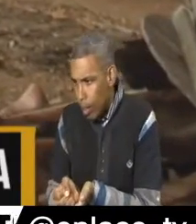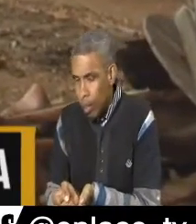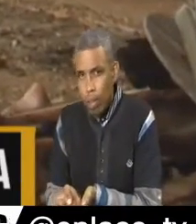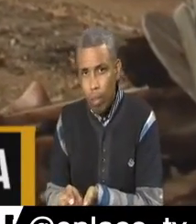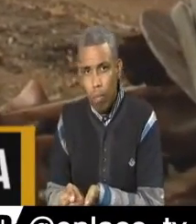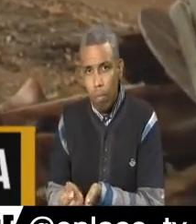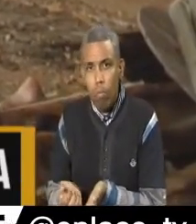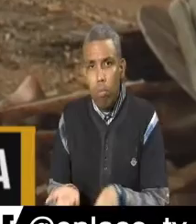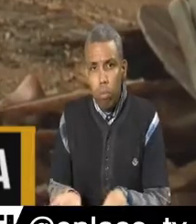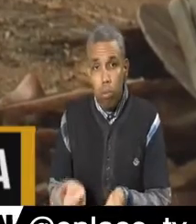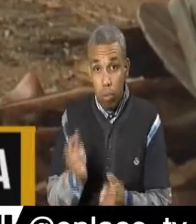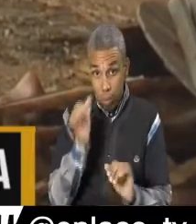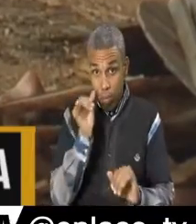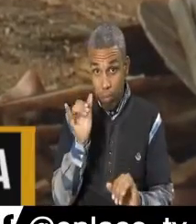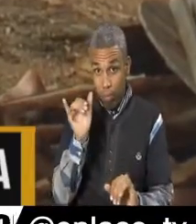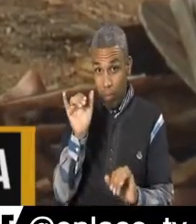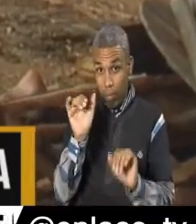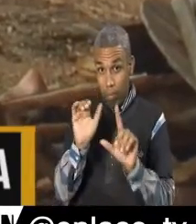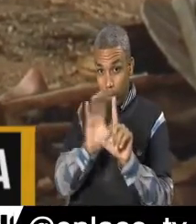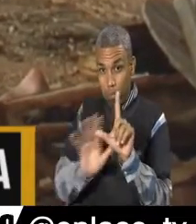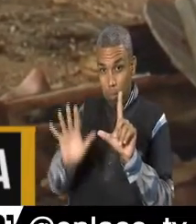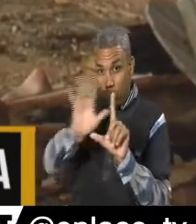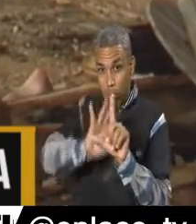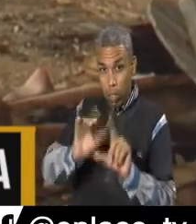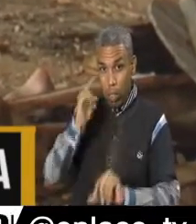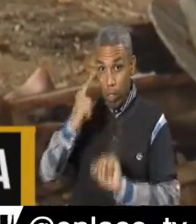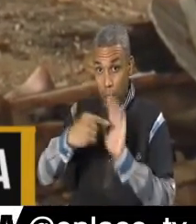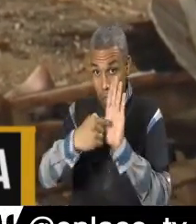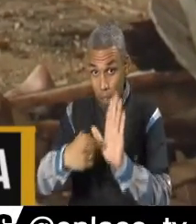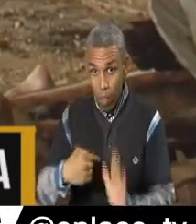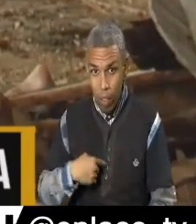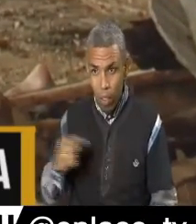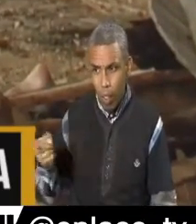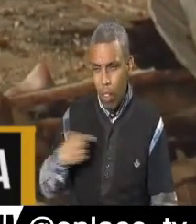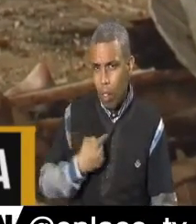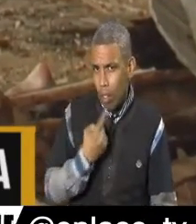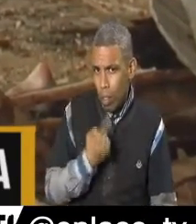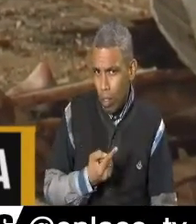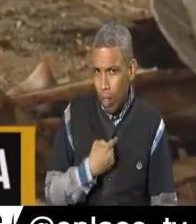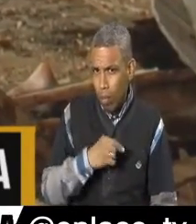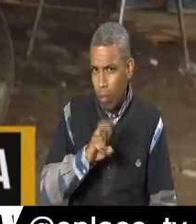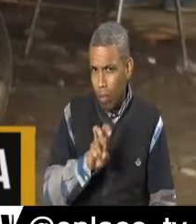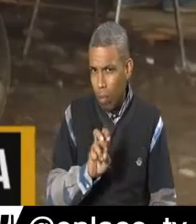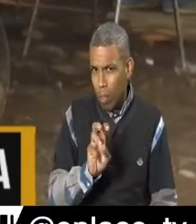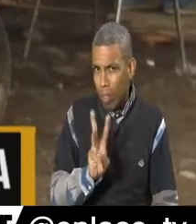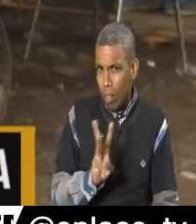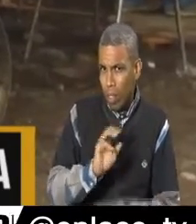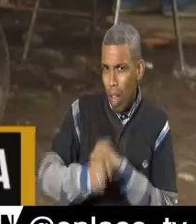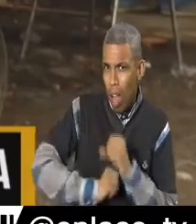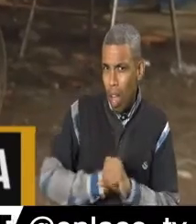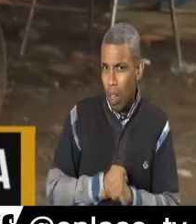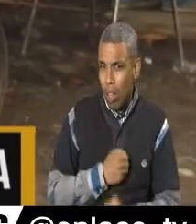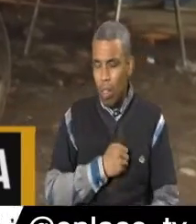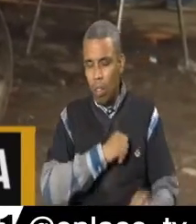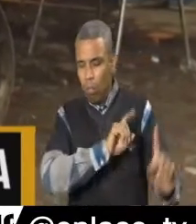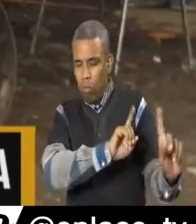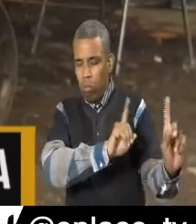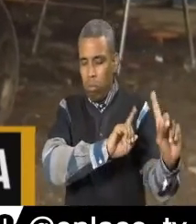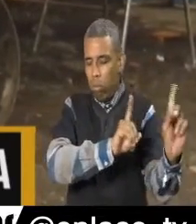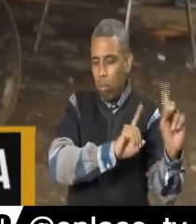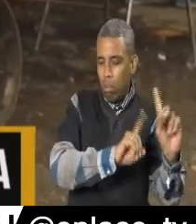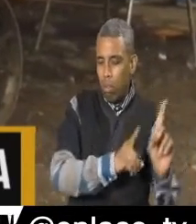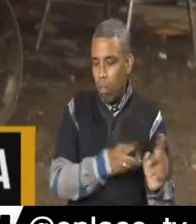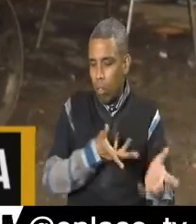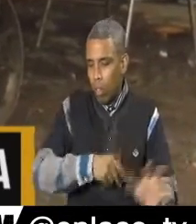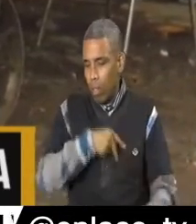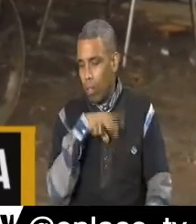visita quedó grabada en video y en él se escucha cuando el adulto mayor de al menos 73 años rechaza la ayuda ofrecida por